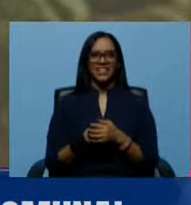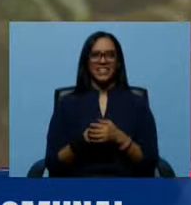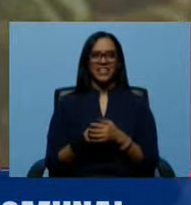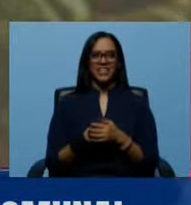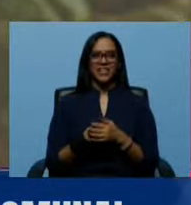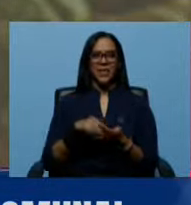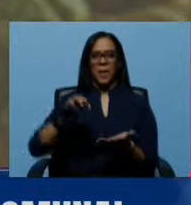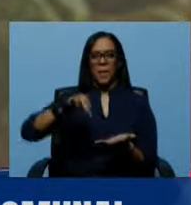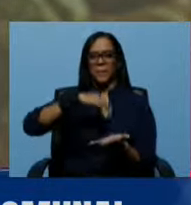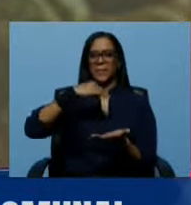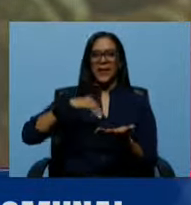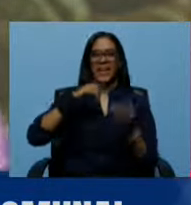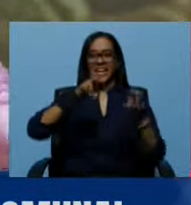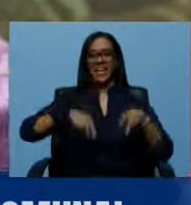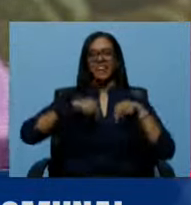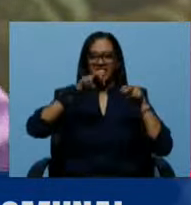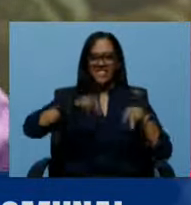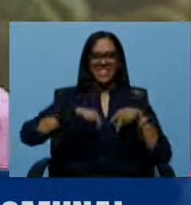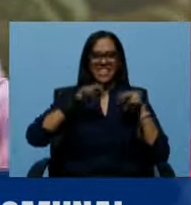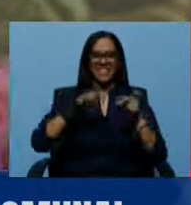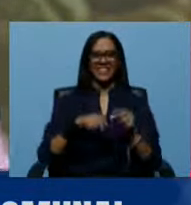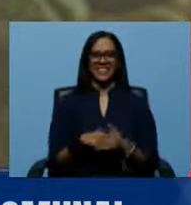merengue campesino.